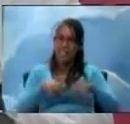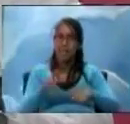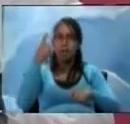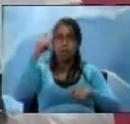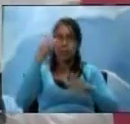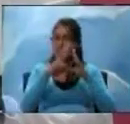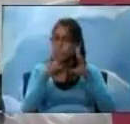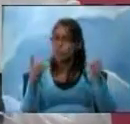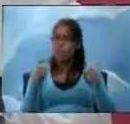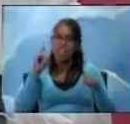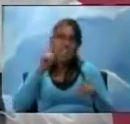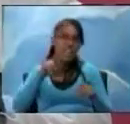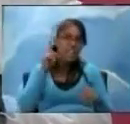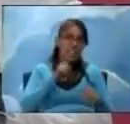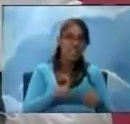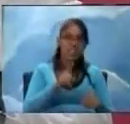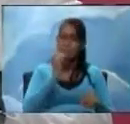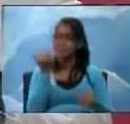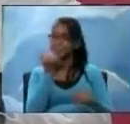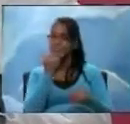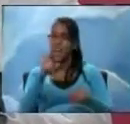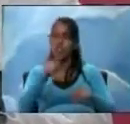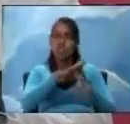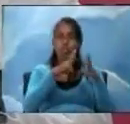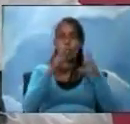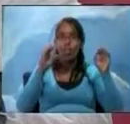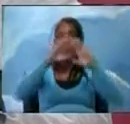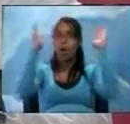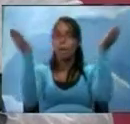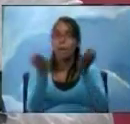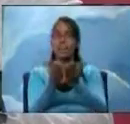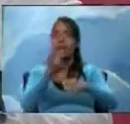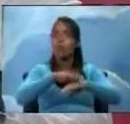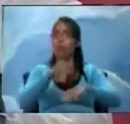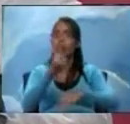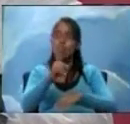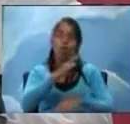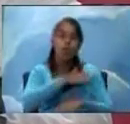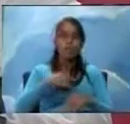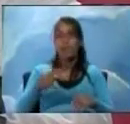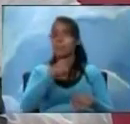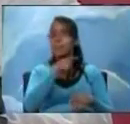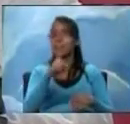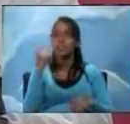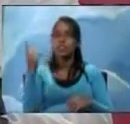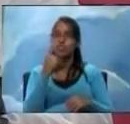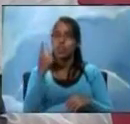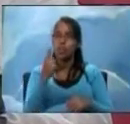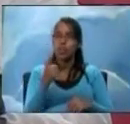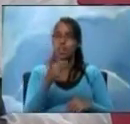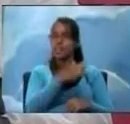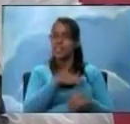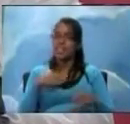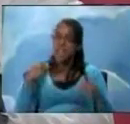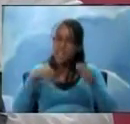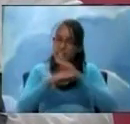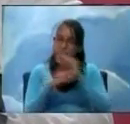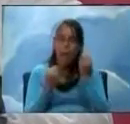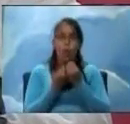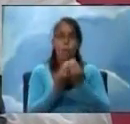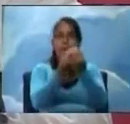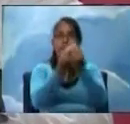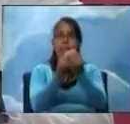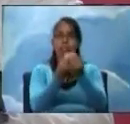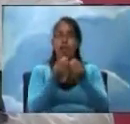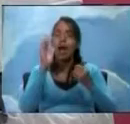medios, ¿verdad?, de engañar a la humanidad, porque Él no quiere perderse solo, Él quiere ir acompañadito. Así que,